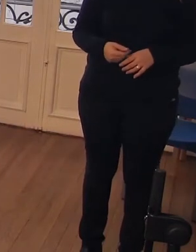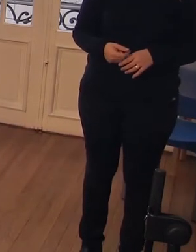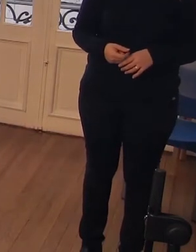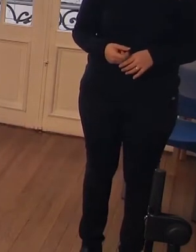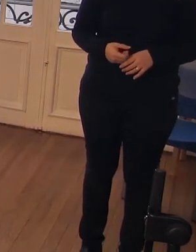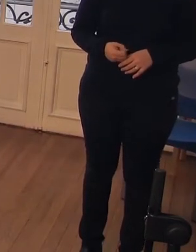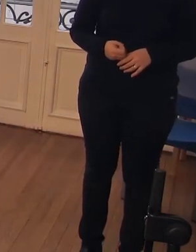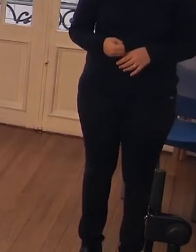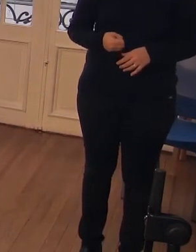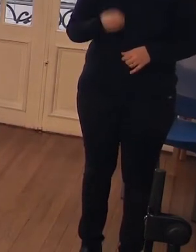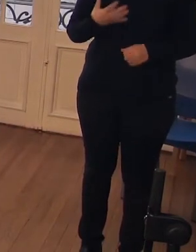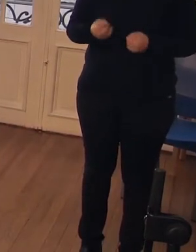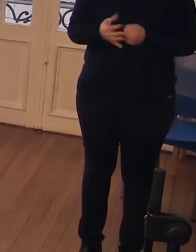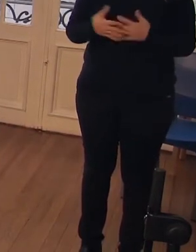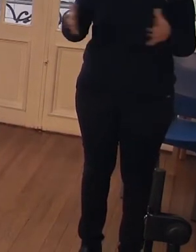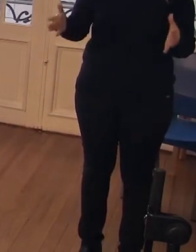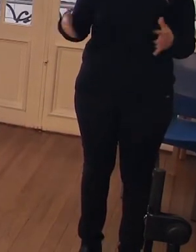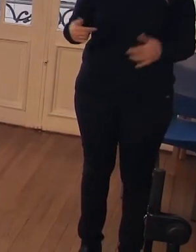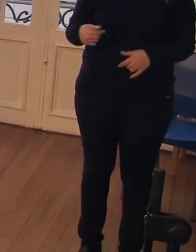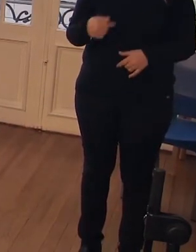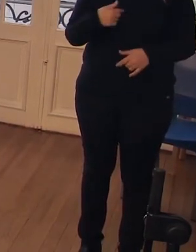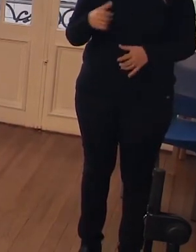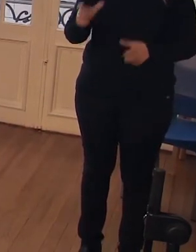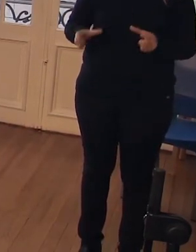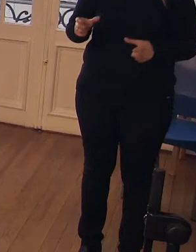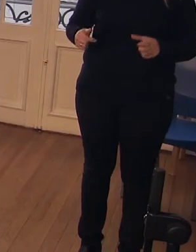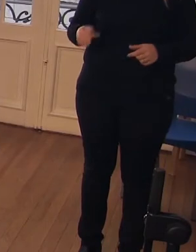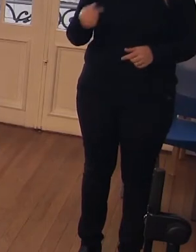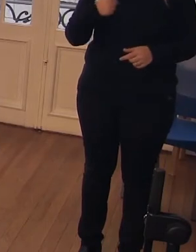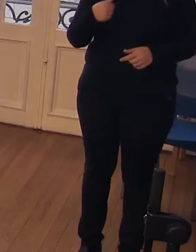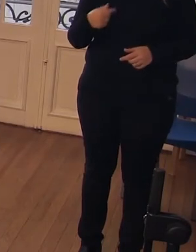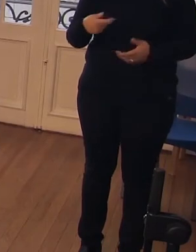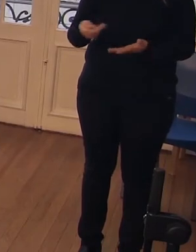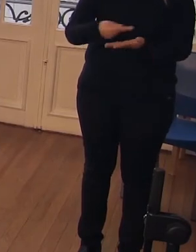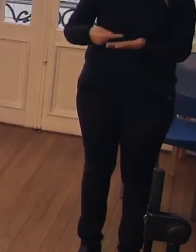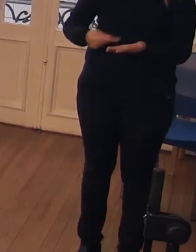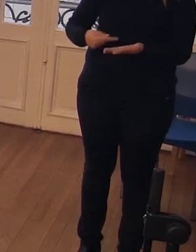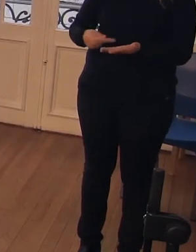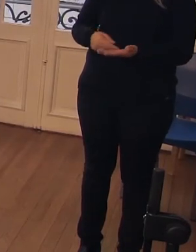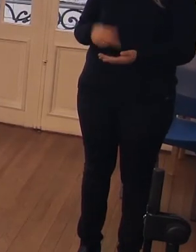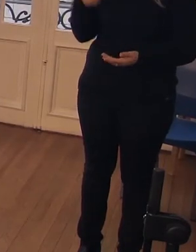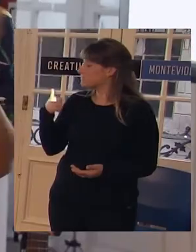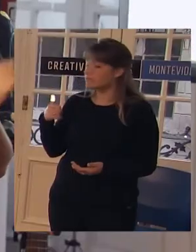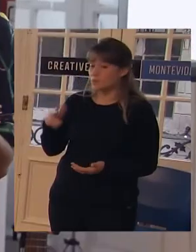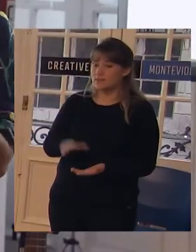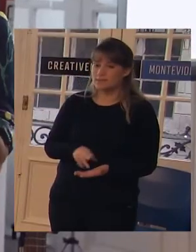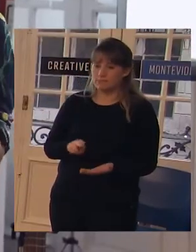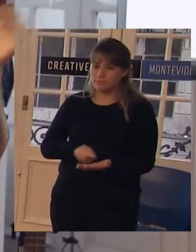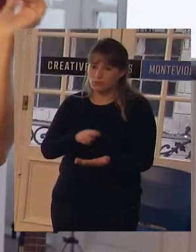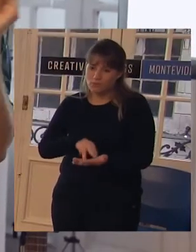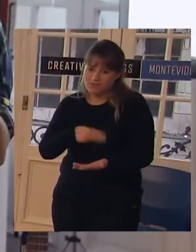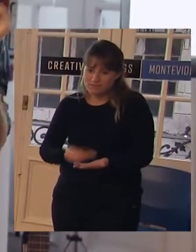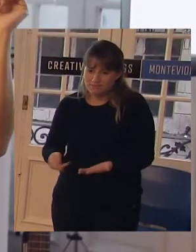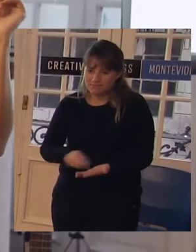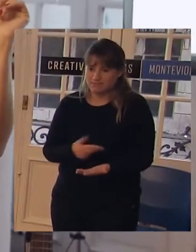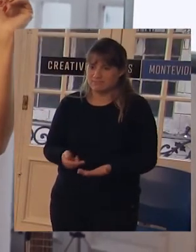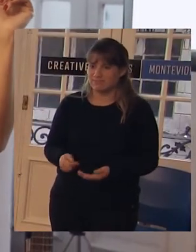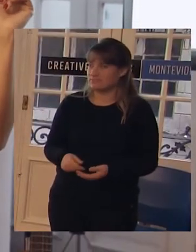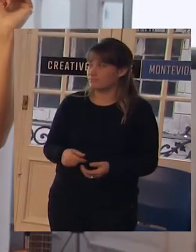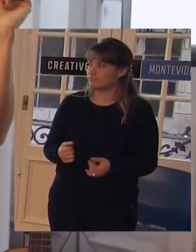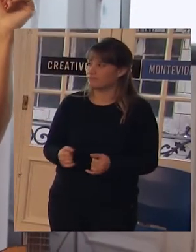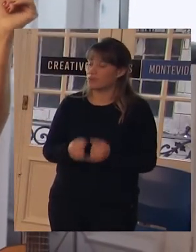Bueno, vamos a empezar. Por un lugar. Soy diseñadora UX. Un día, a través